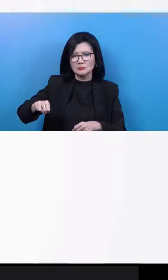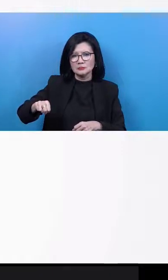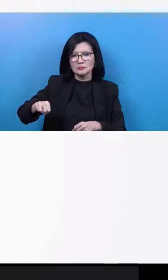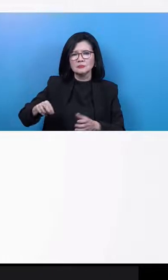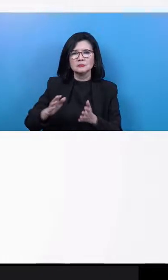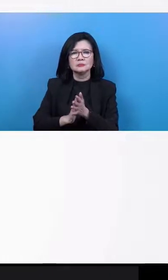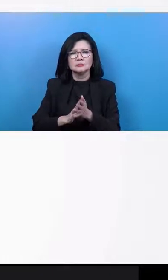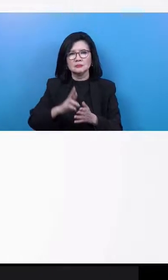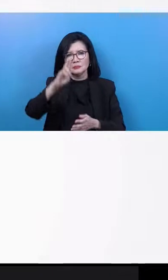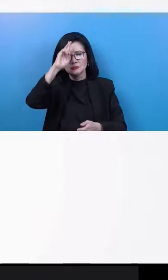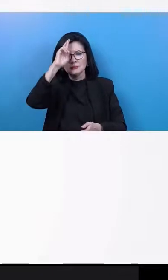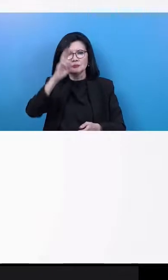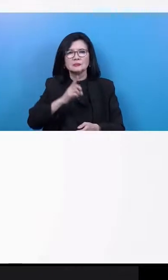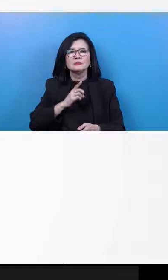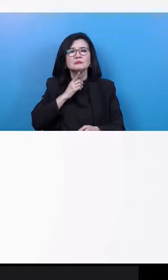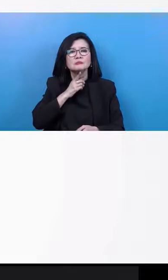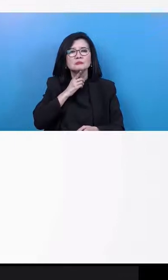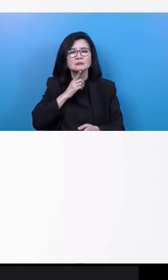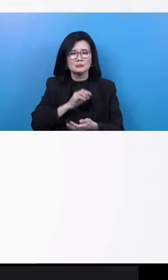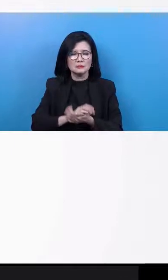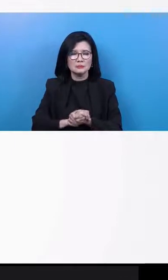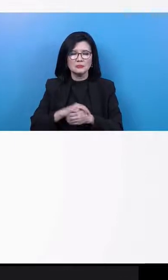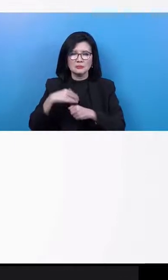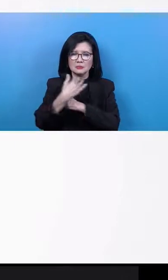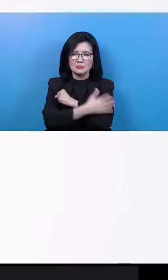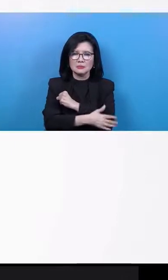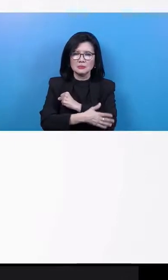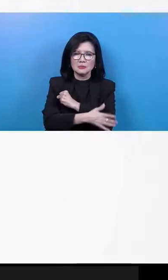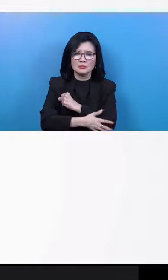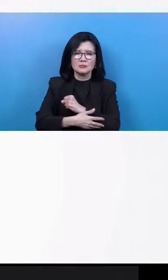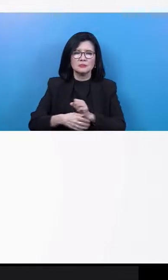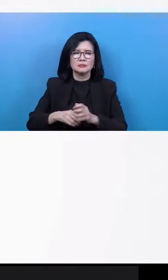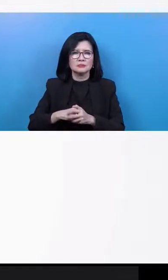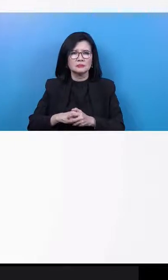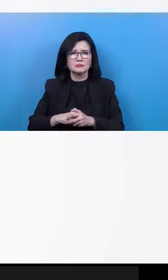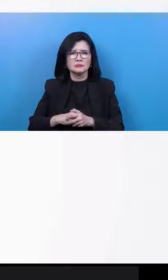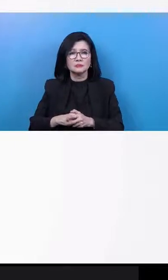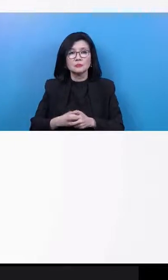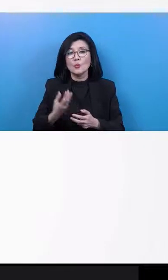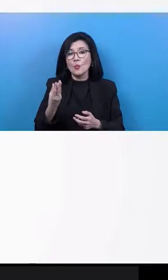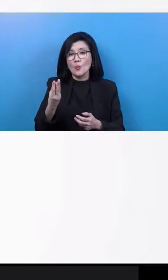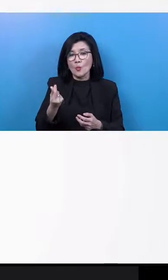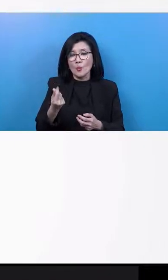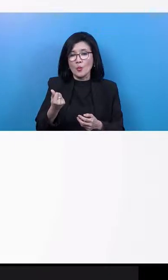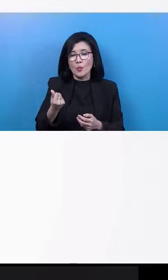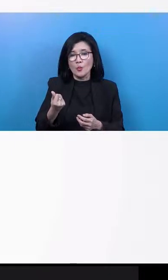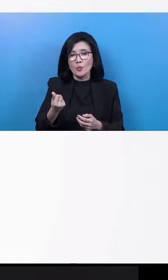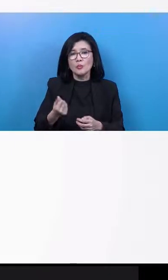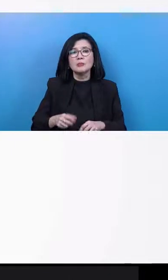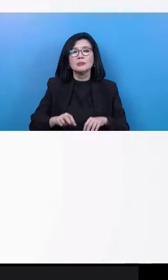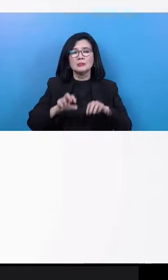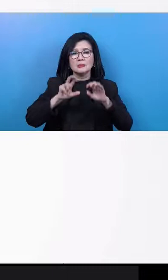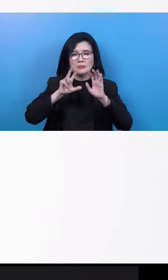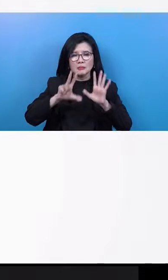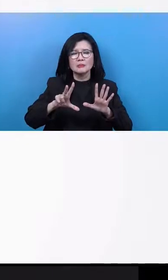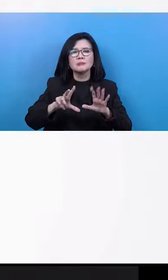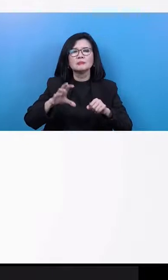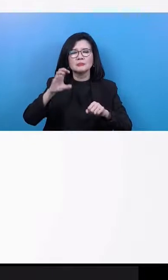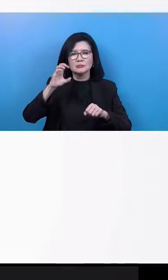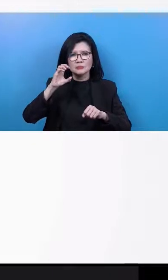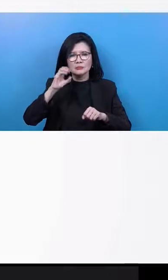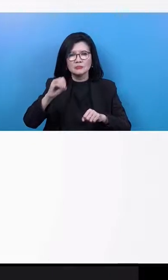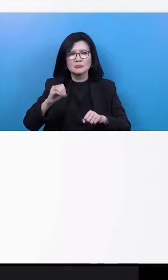18.459 millones de dólares. Este costo está asociado a las actividades que se perdieron, que no se